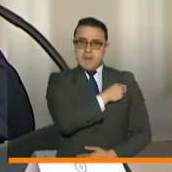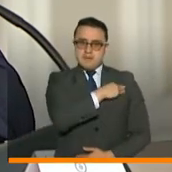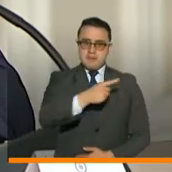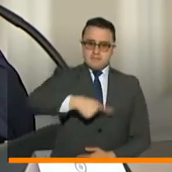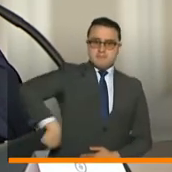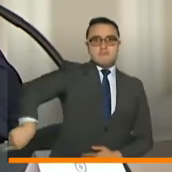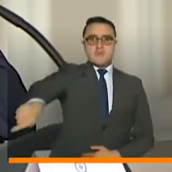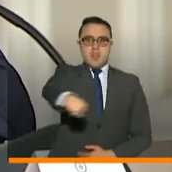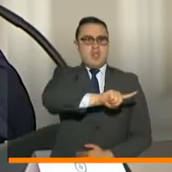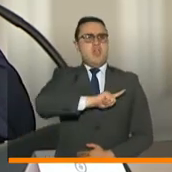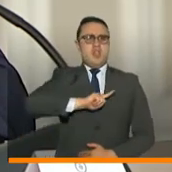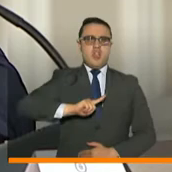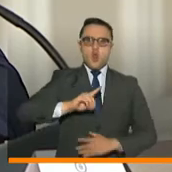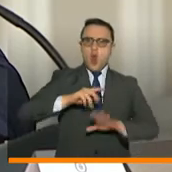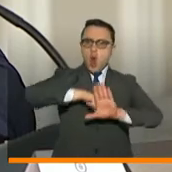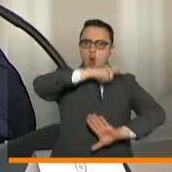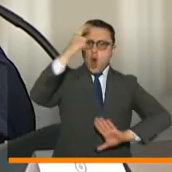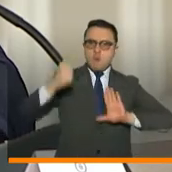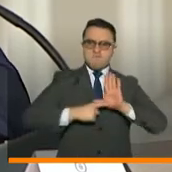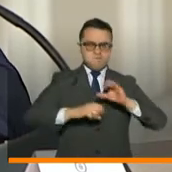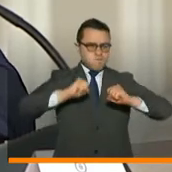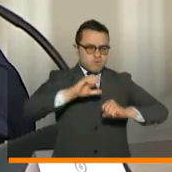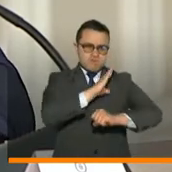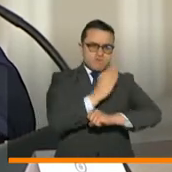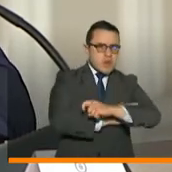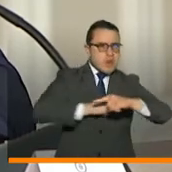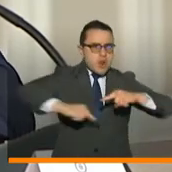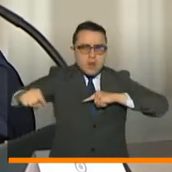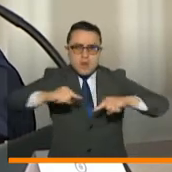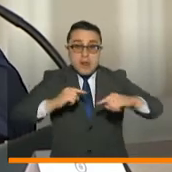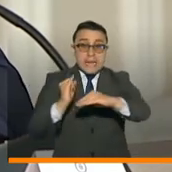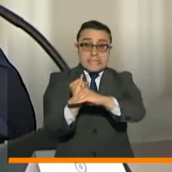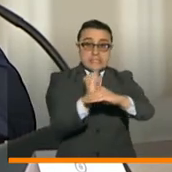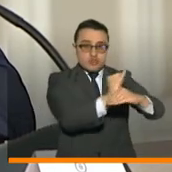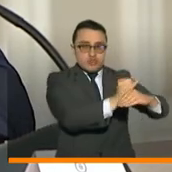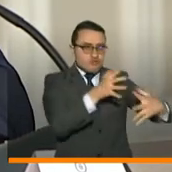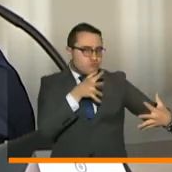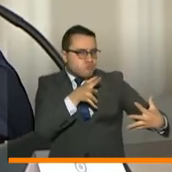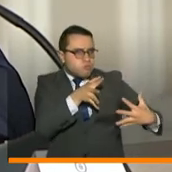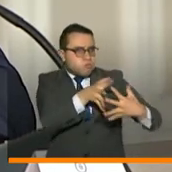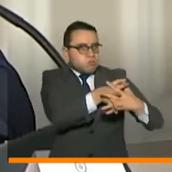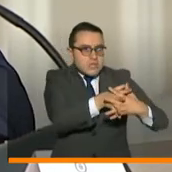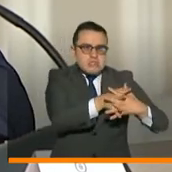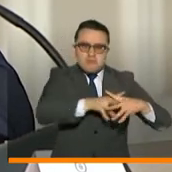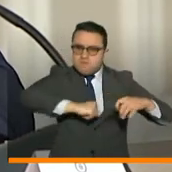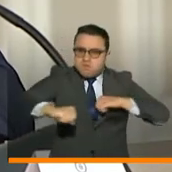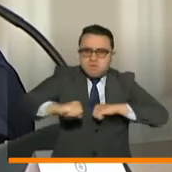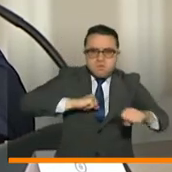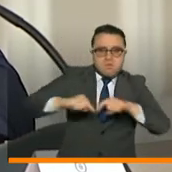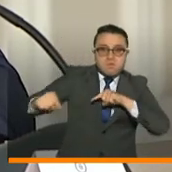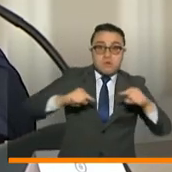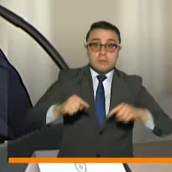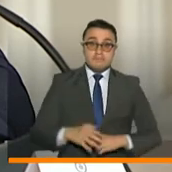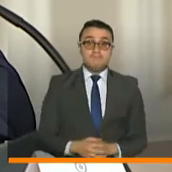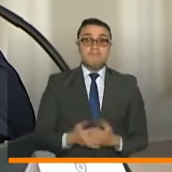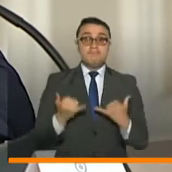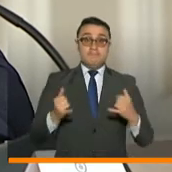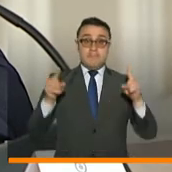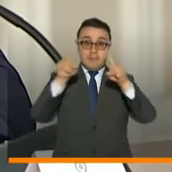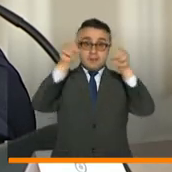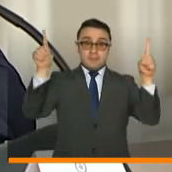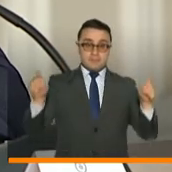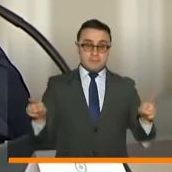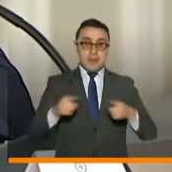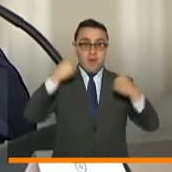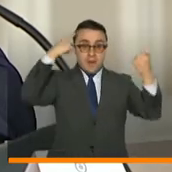capacidades para desarrollar estrategias conjuntas coordinadas e interinstitucionales esta estrategia marco de seguridad fue construida